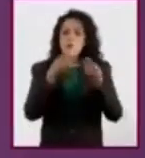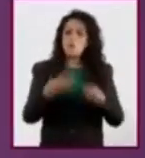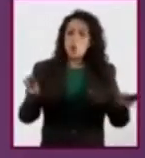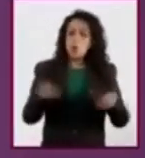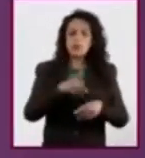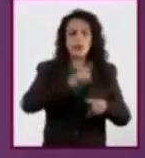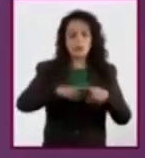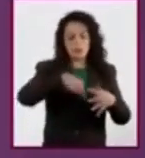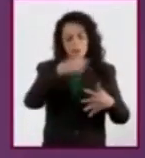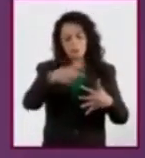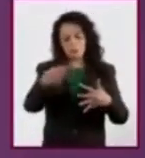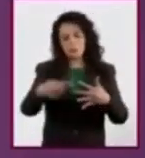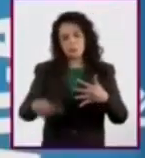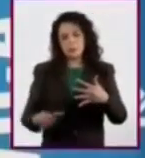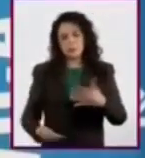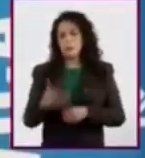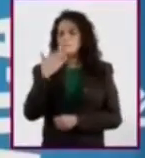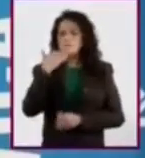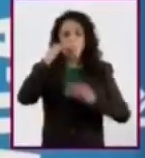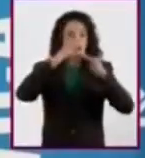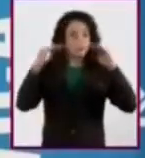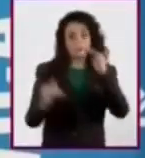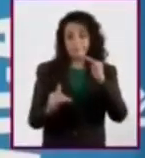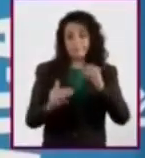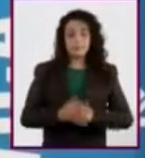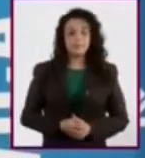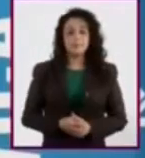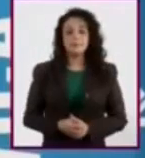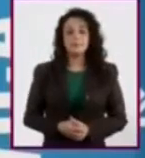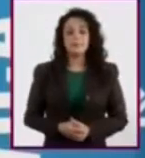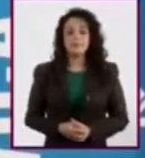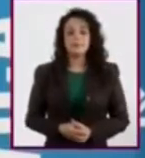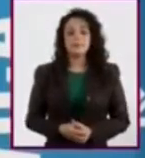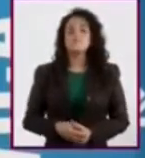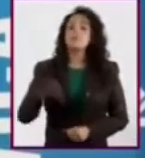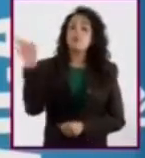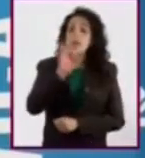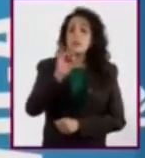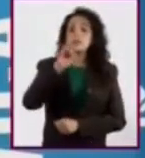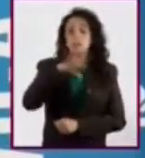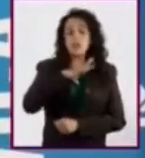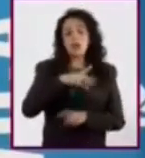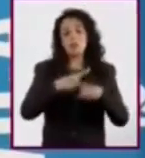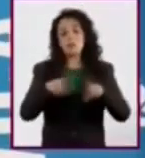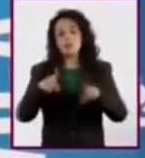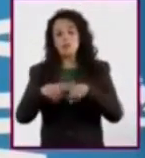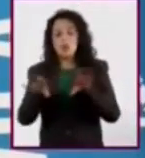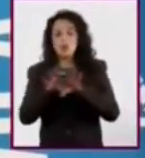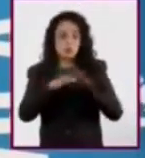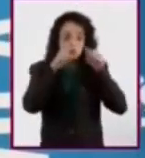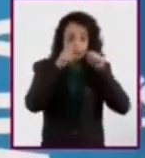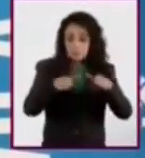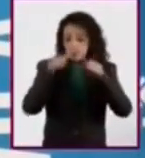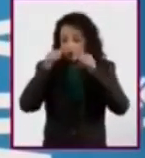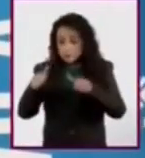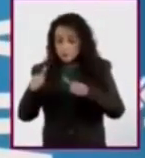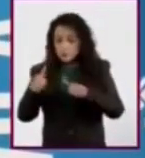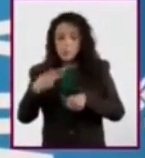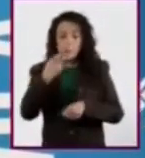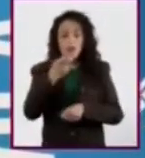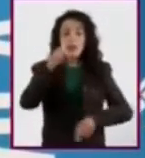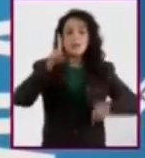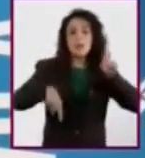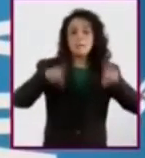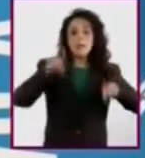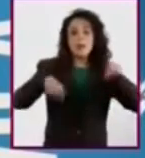actividades sin distinción. Si bien puede haber diferencias en el trato, estas solo deberán depender de